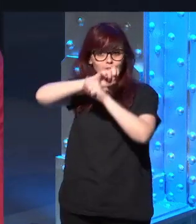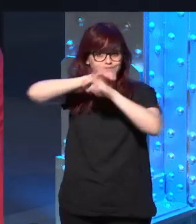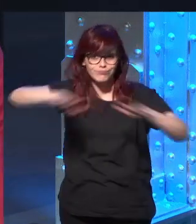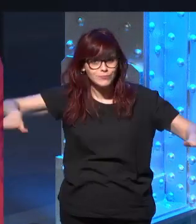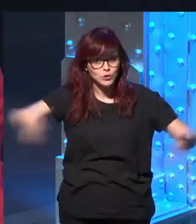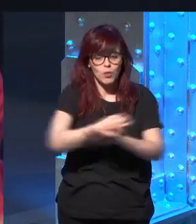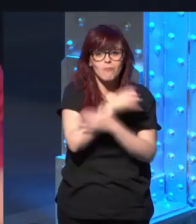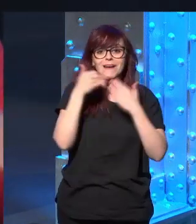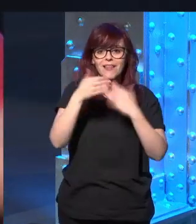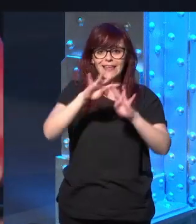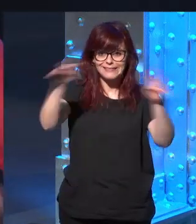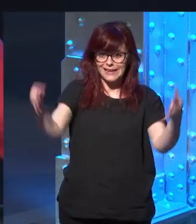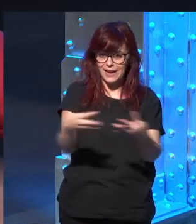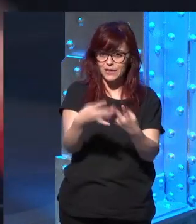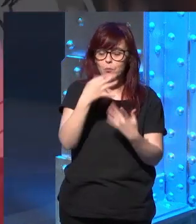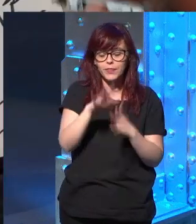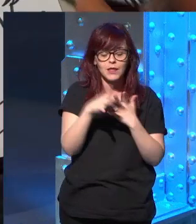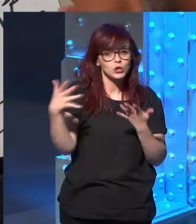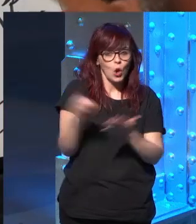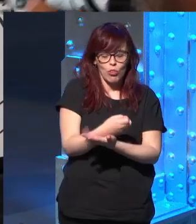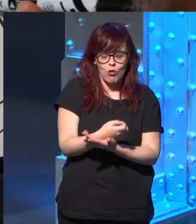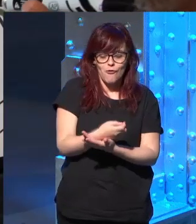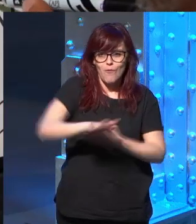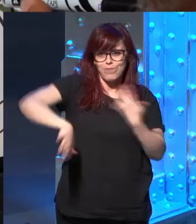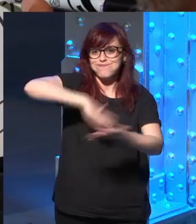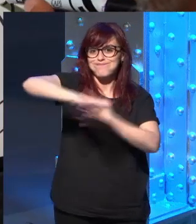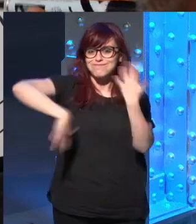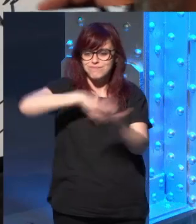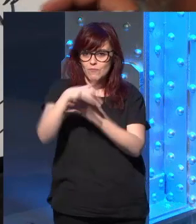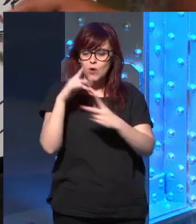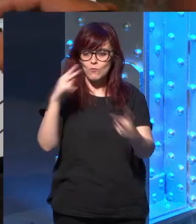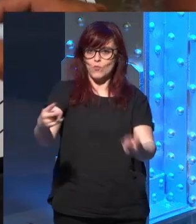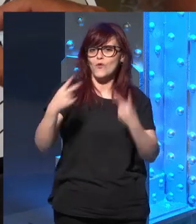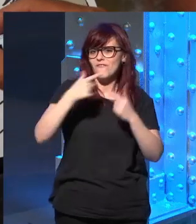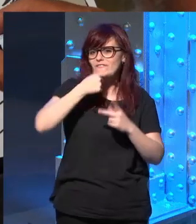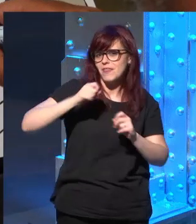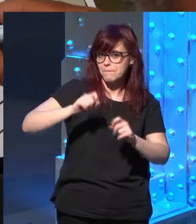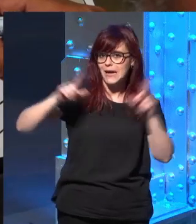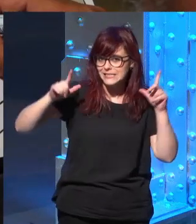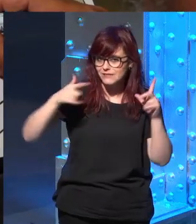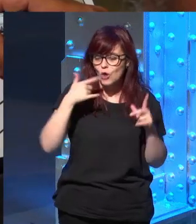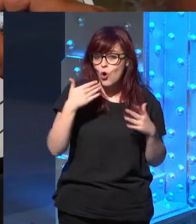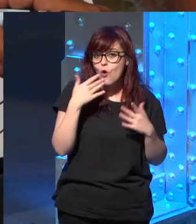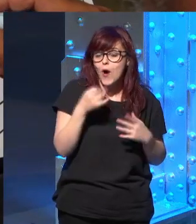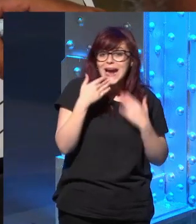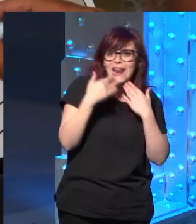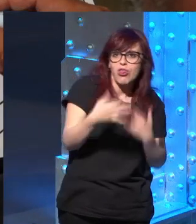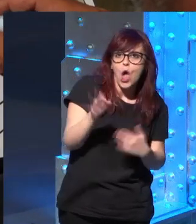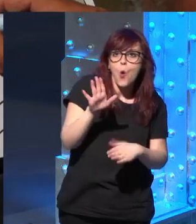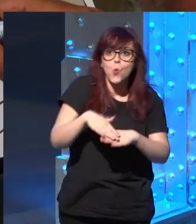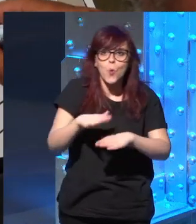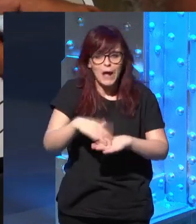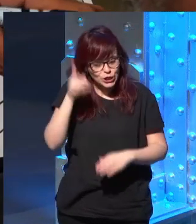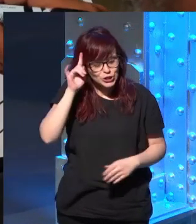extendido. Quizás gracias a Internet, que de repente se pone todo patas arriba, gracias a o por culpa de, yo ya no sé,